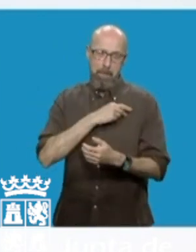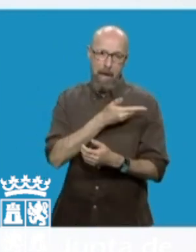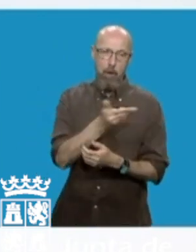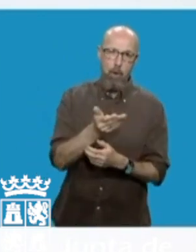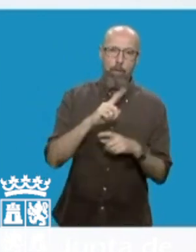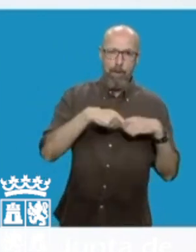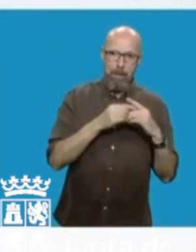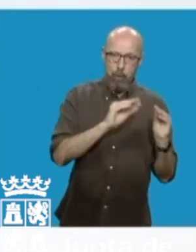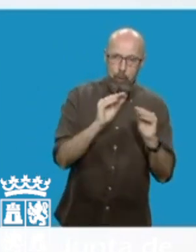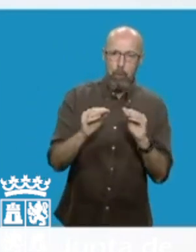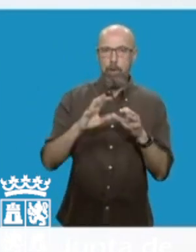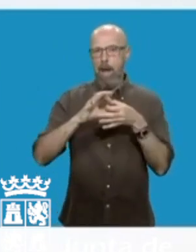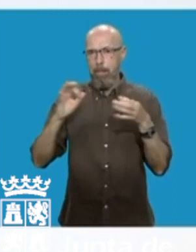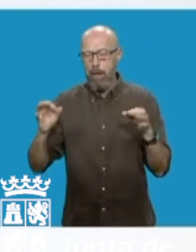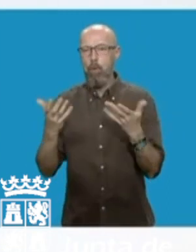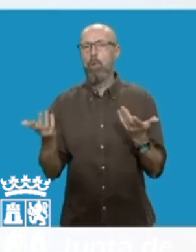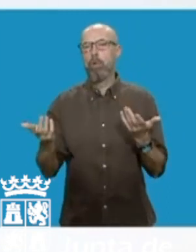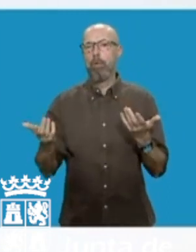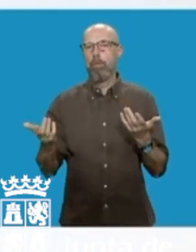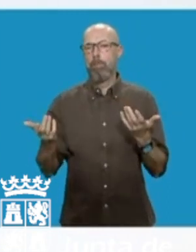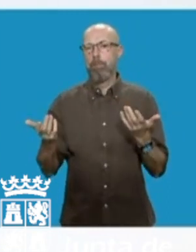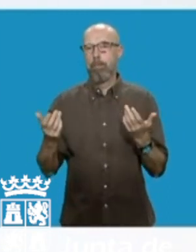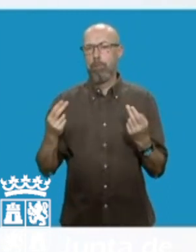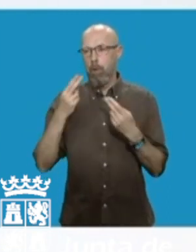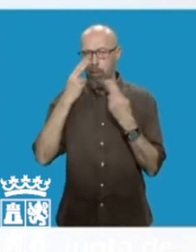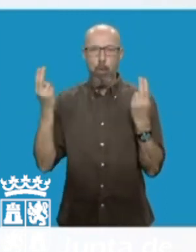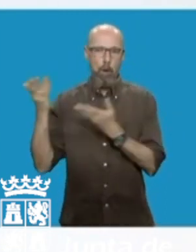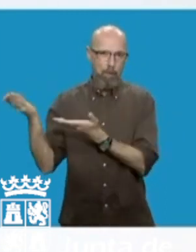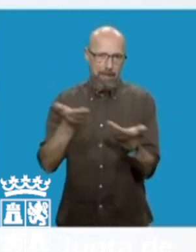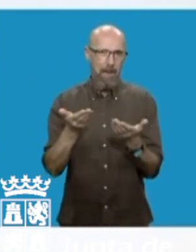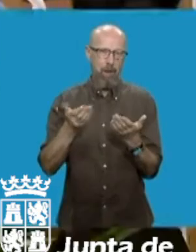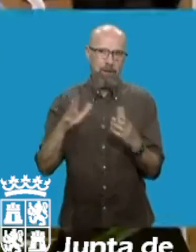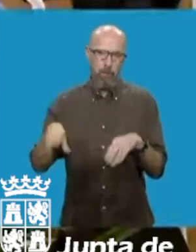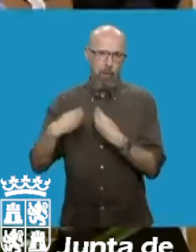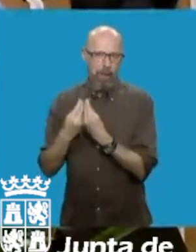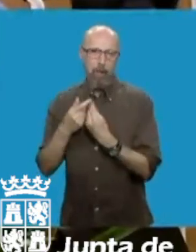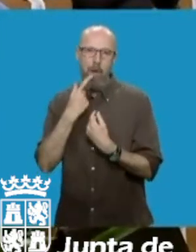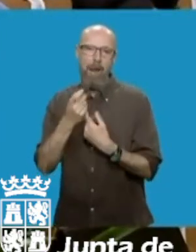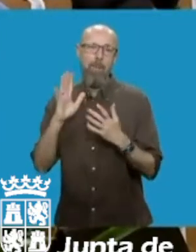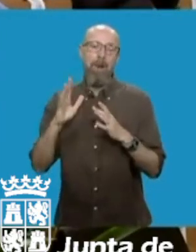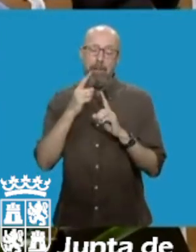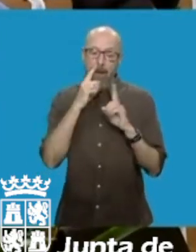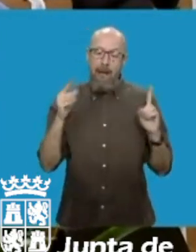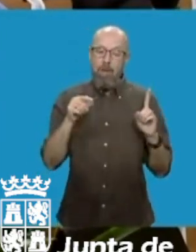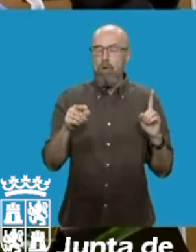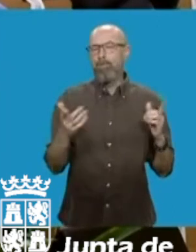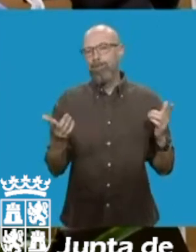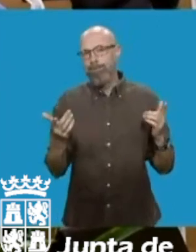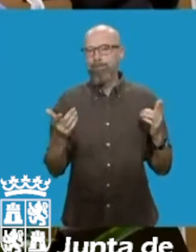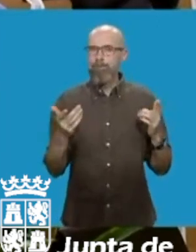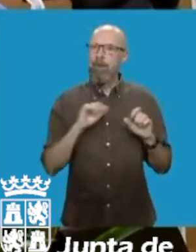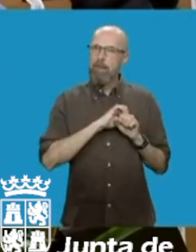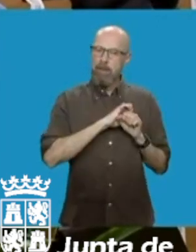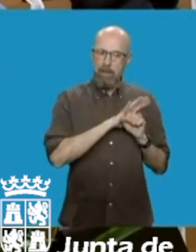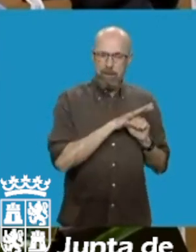los familiares, los amigos, público invitado, pero bueno, es un año en el que estamos saliendo ya de esta